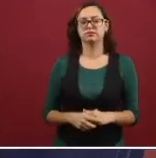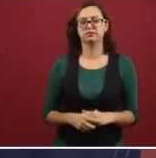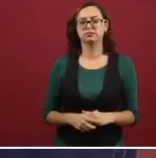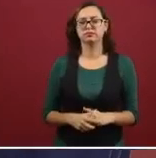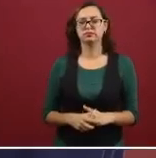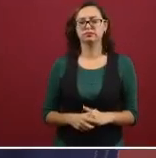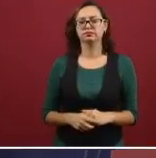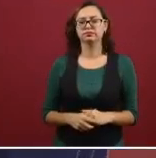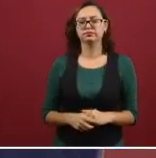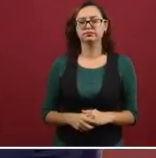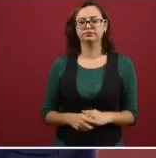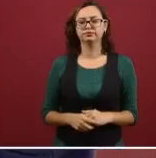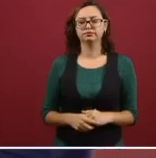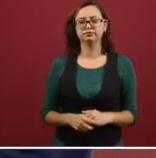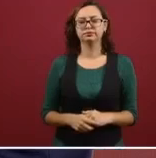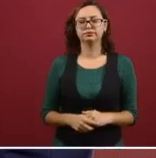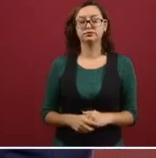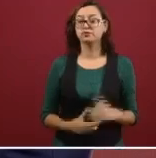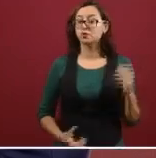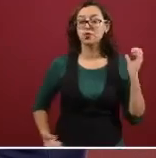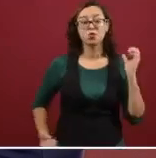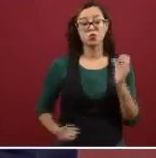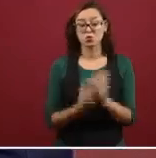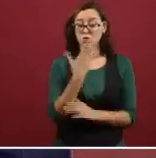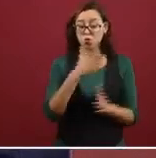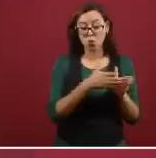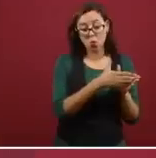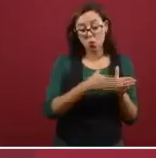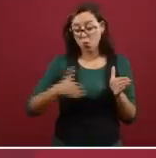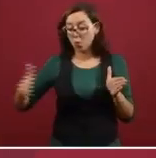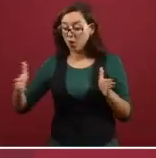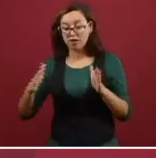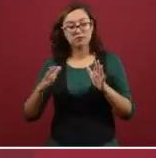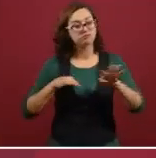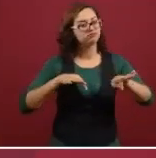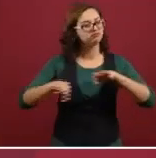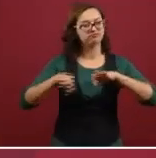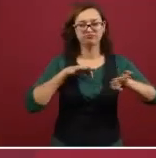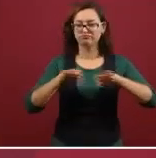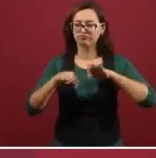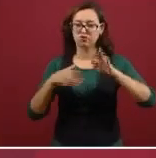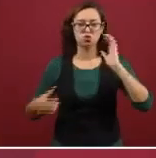son nuevas maneras de evaluar